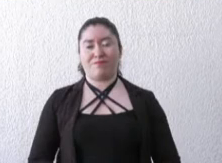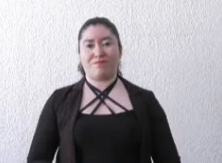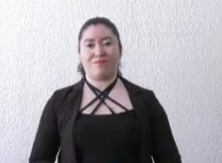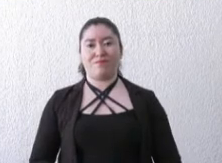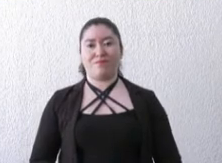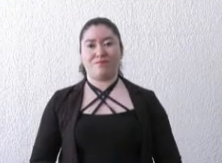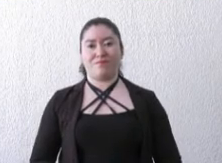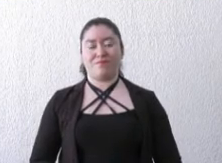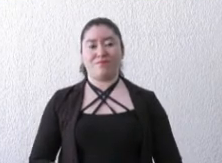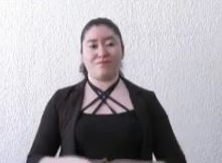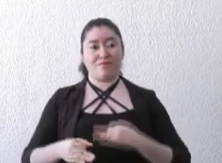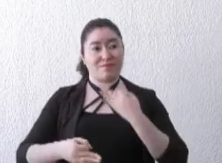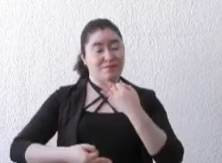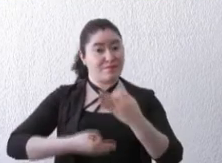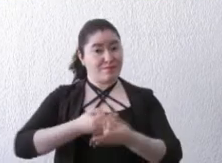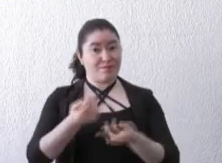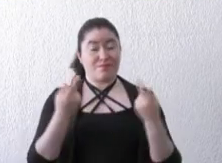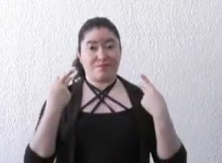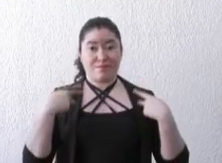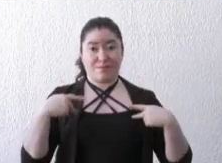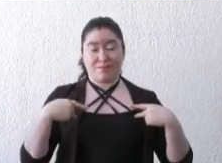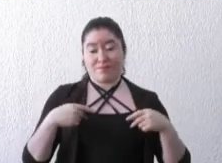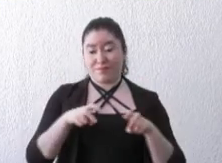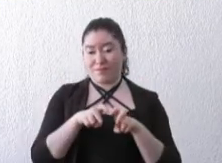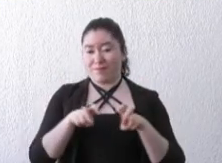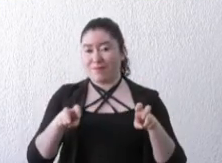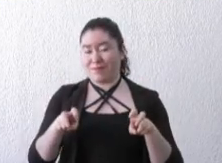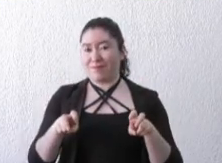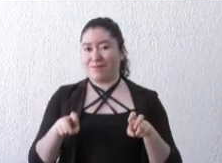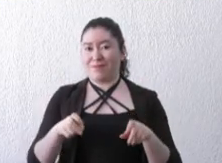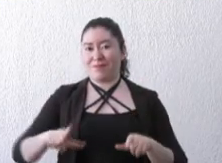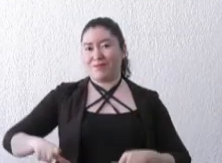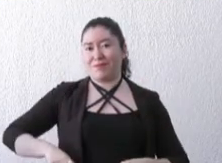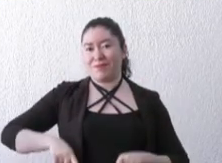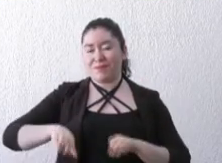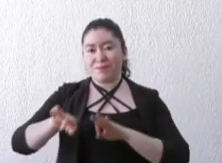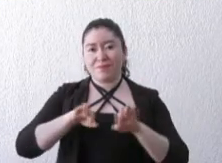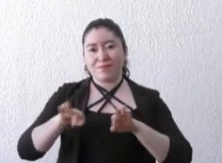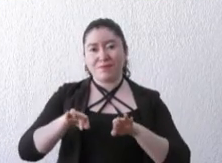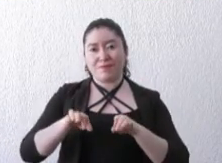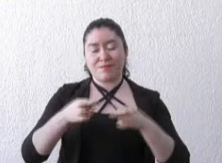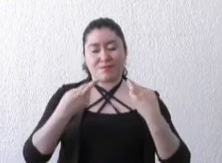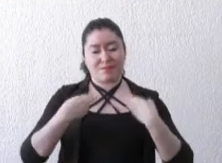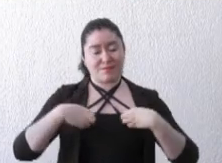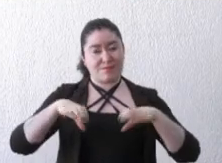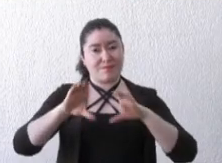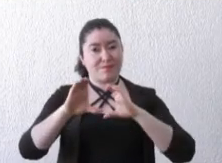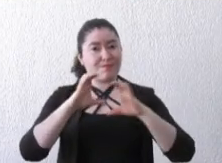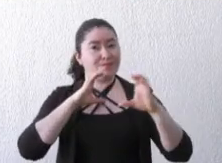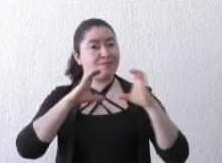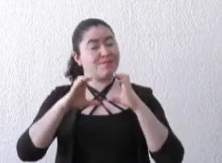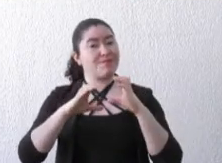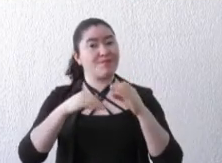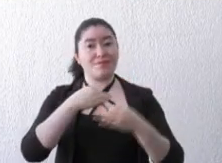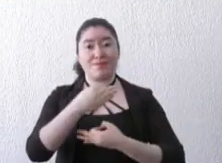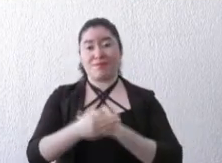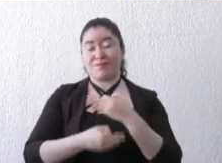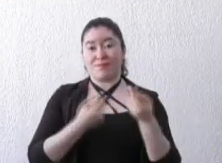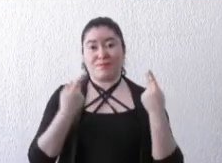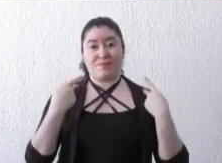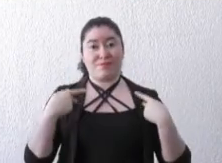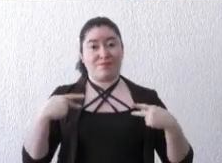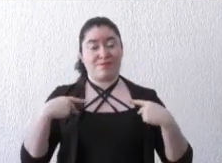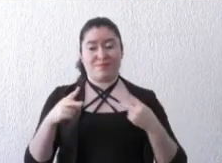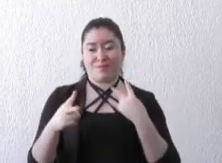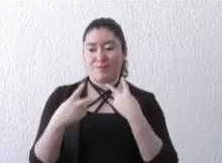A todos los funcionarios y servidores públicos presentes, representantes de medios de comunicación y a todas las personas que nos